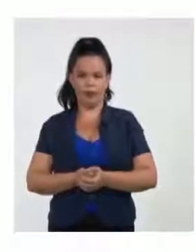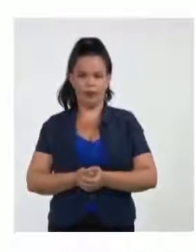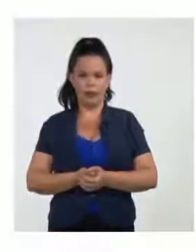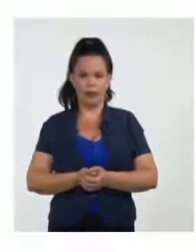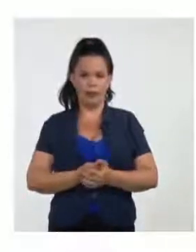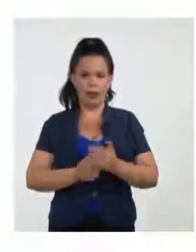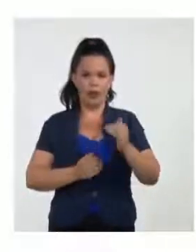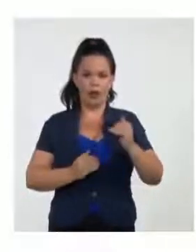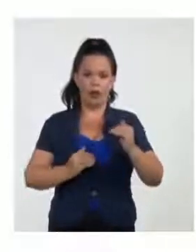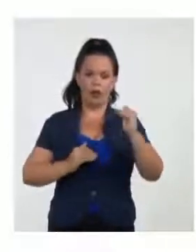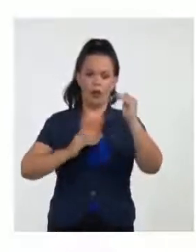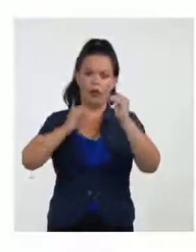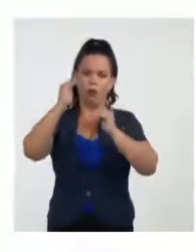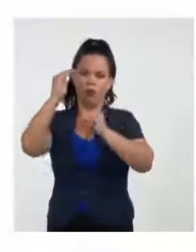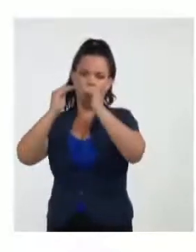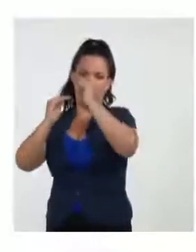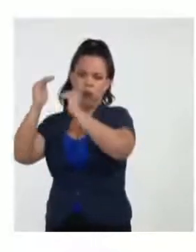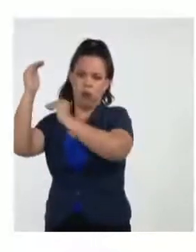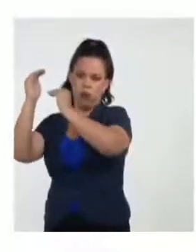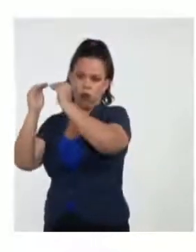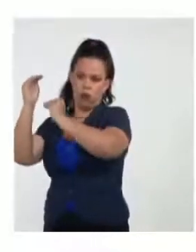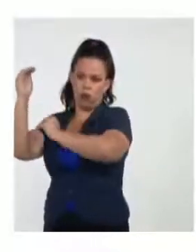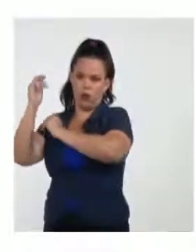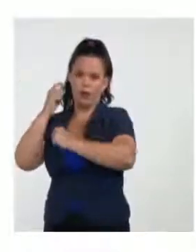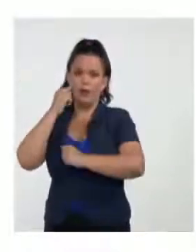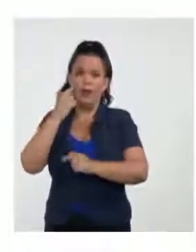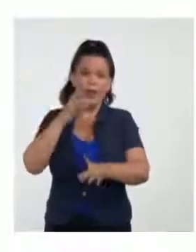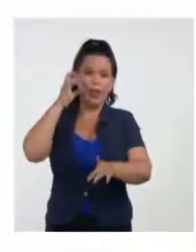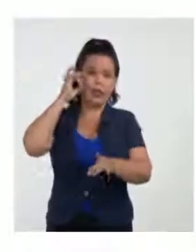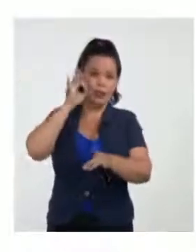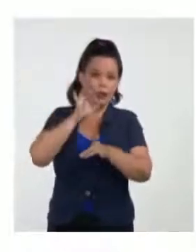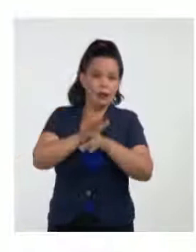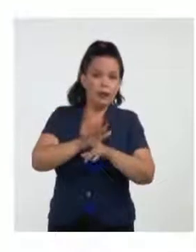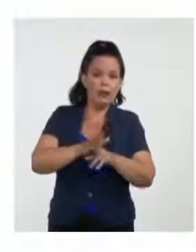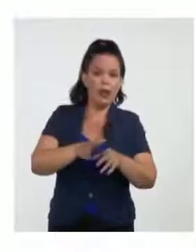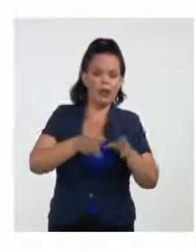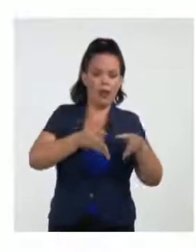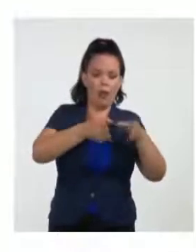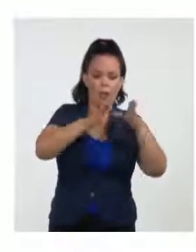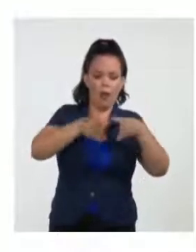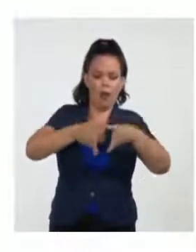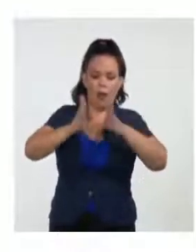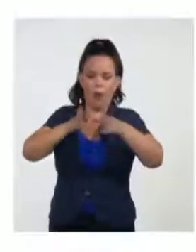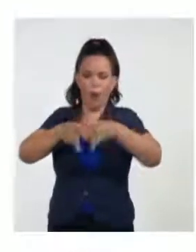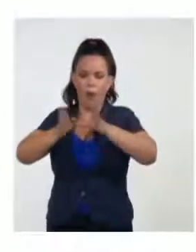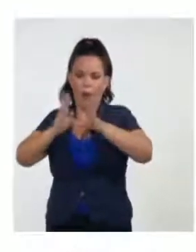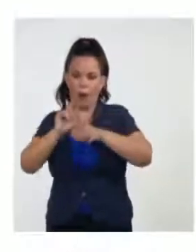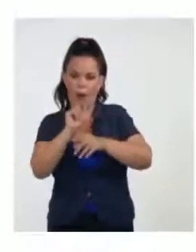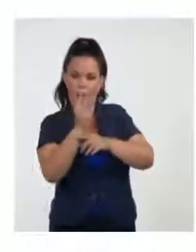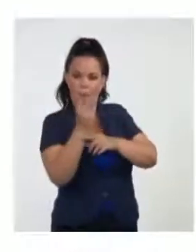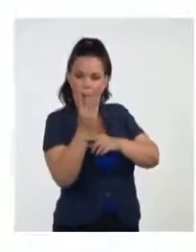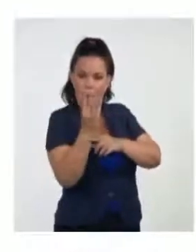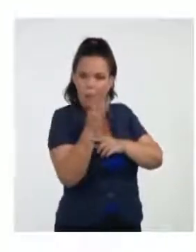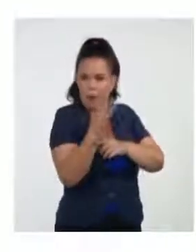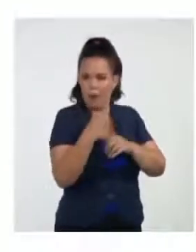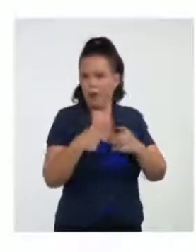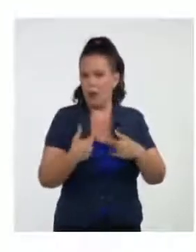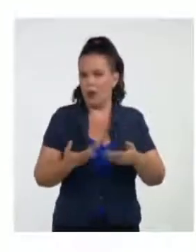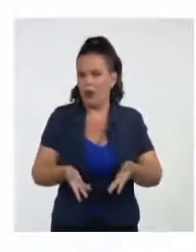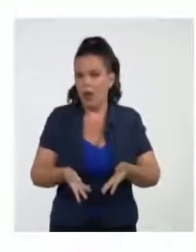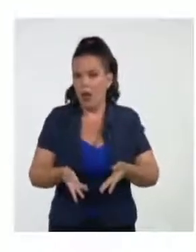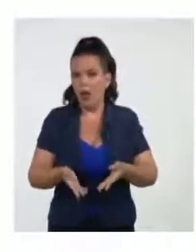inicio, las primeras columnas son el número de casos que tuvimos en todo el